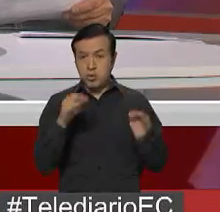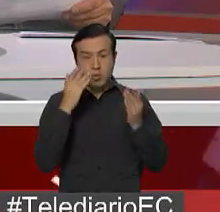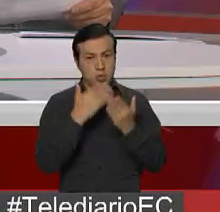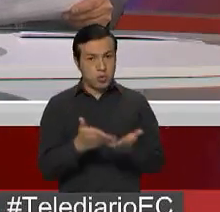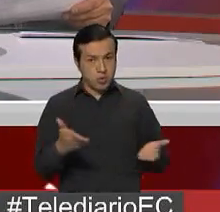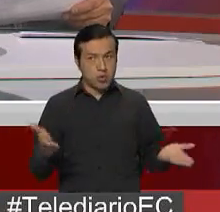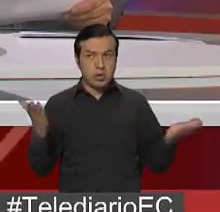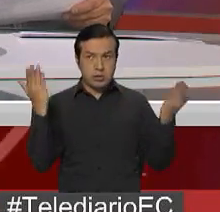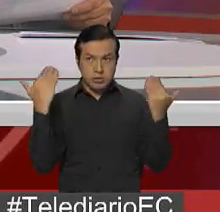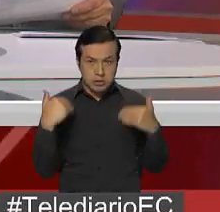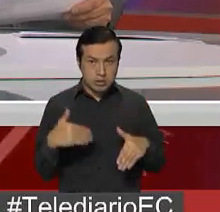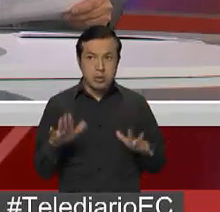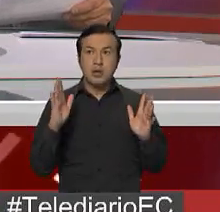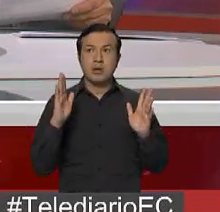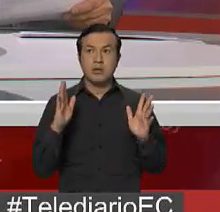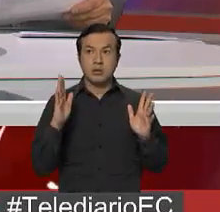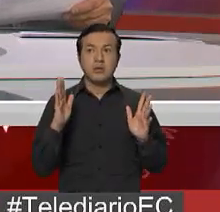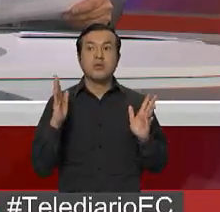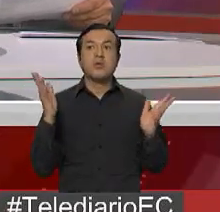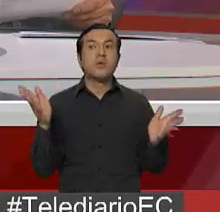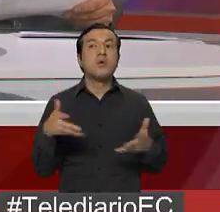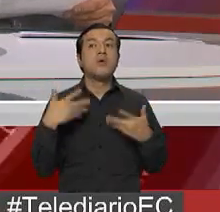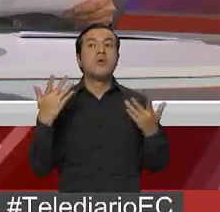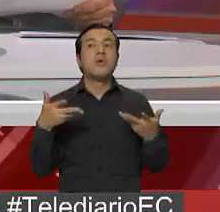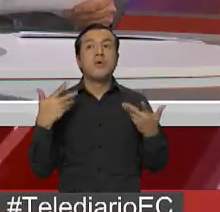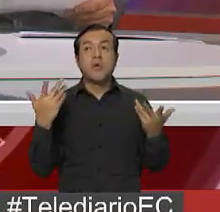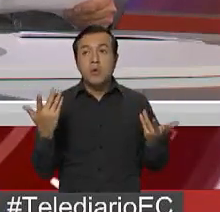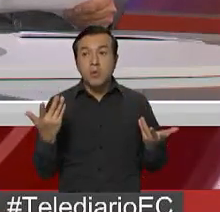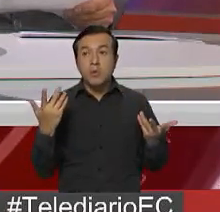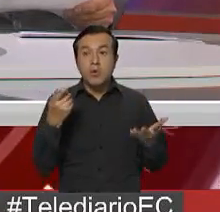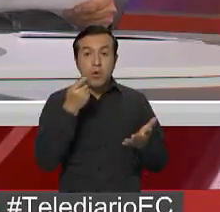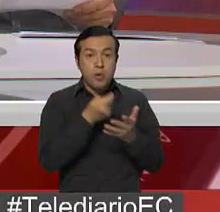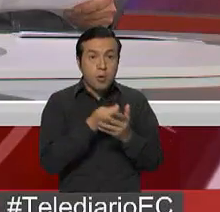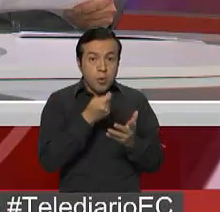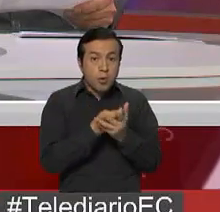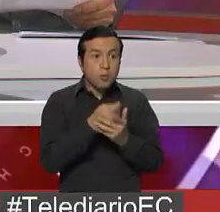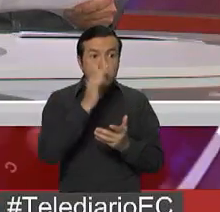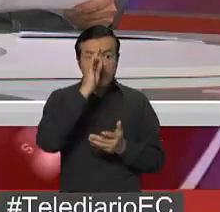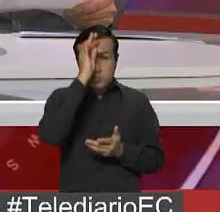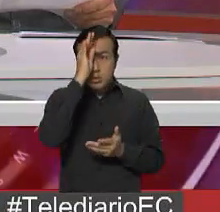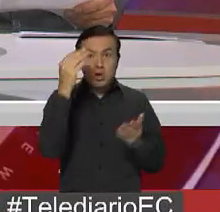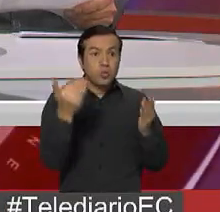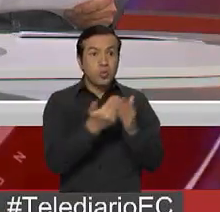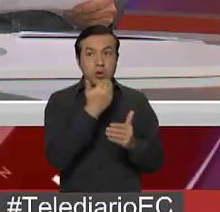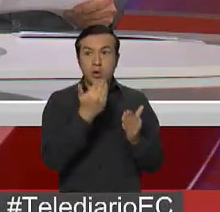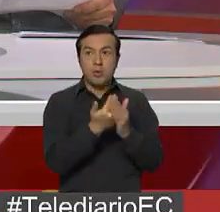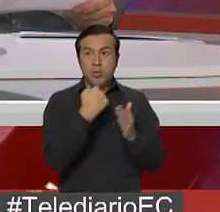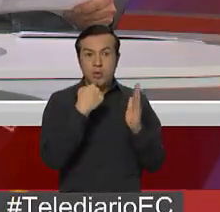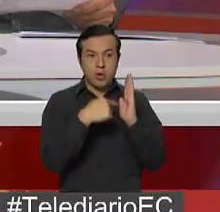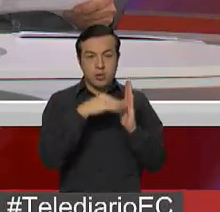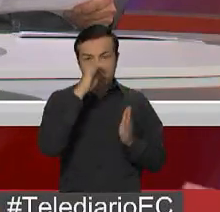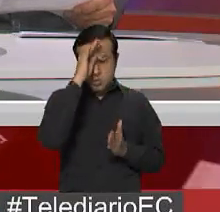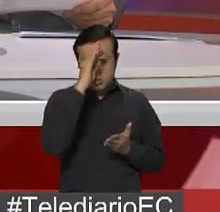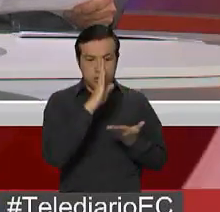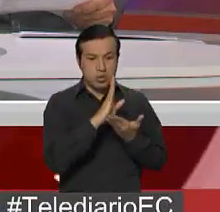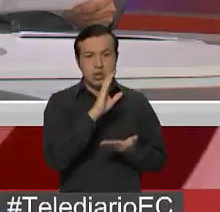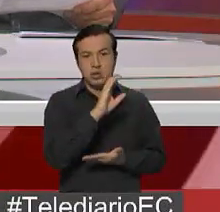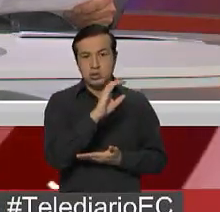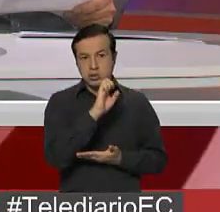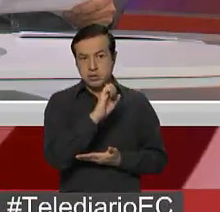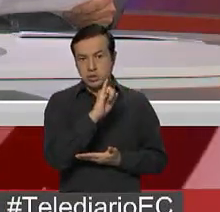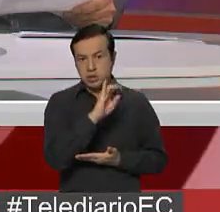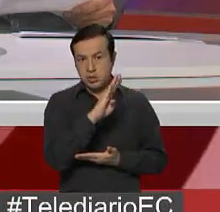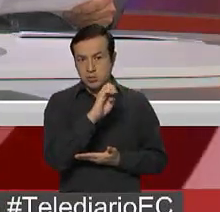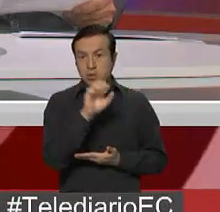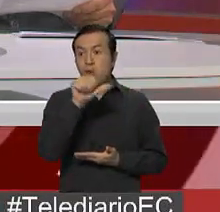se están aprovechando de la necesidad de generar compras en hospitales jóvenes como por ejemplo el hospital del iess de los ceibos o